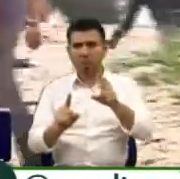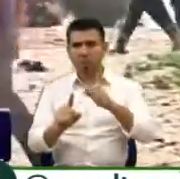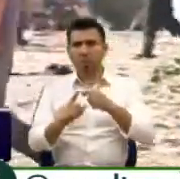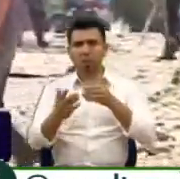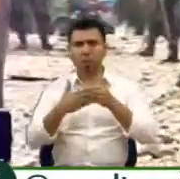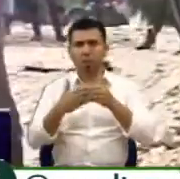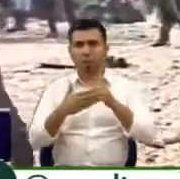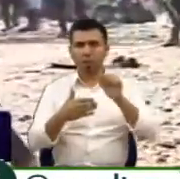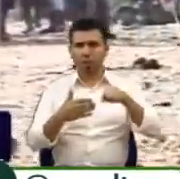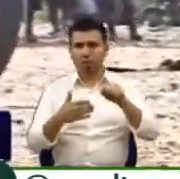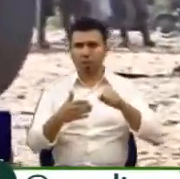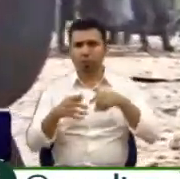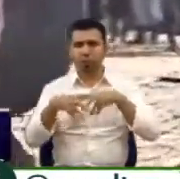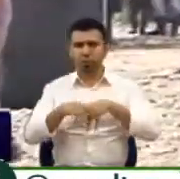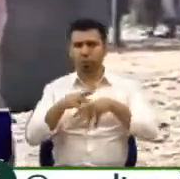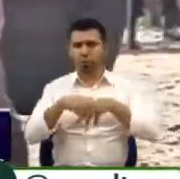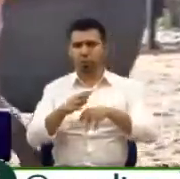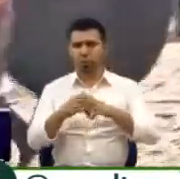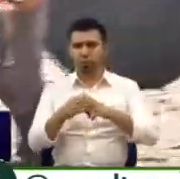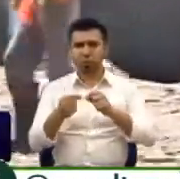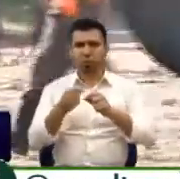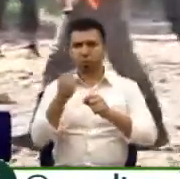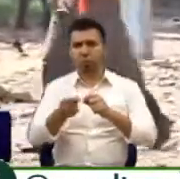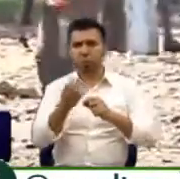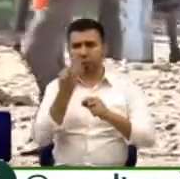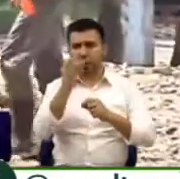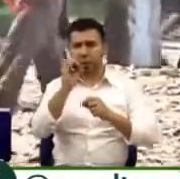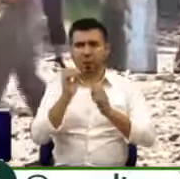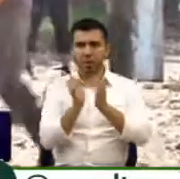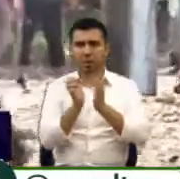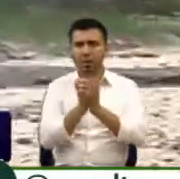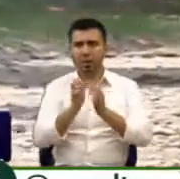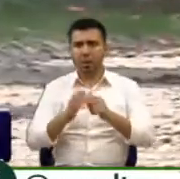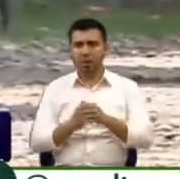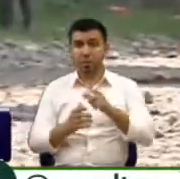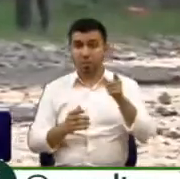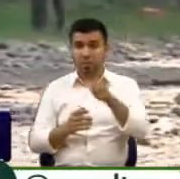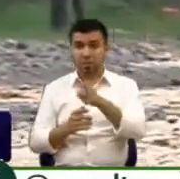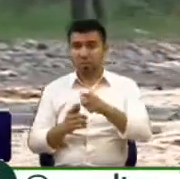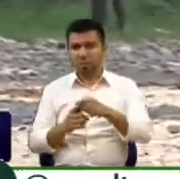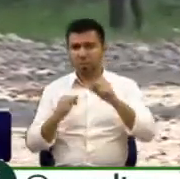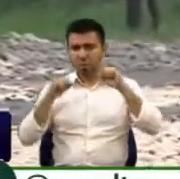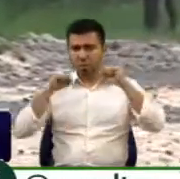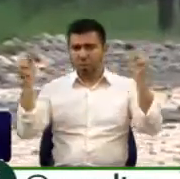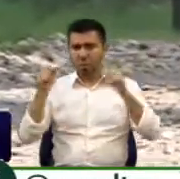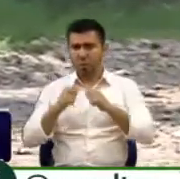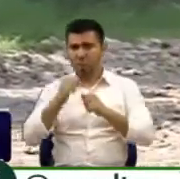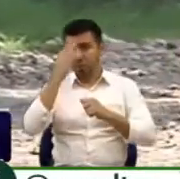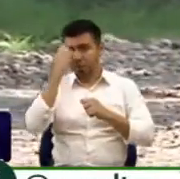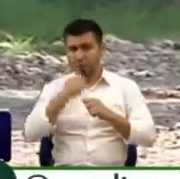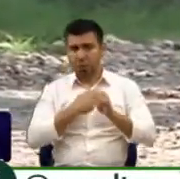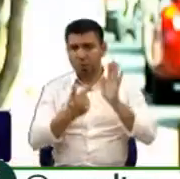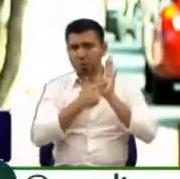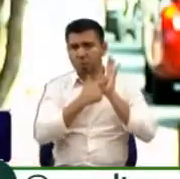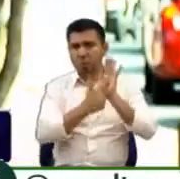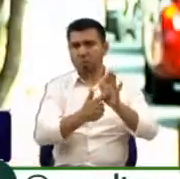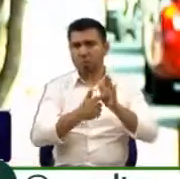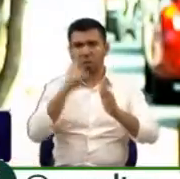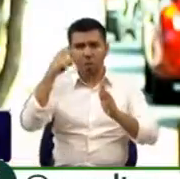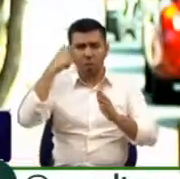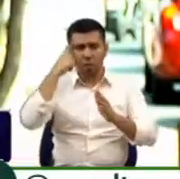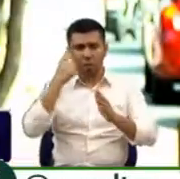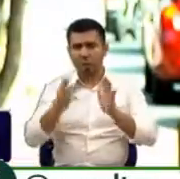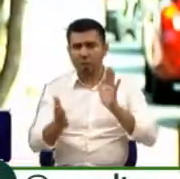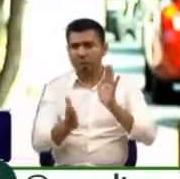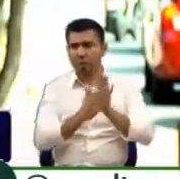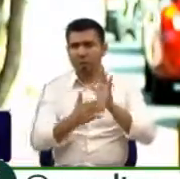a las movilizaciones que se darán el próximo 30 de mayo, según ellos, porque el gobierno nacional no les ha cumplido con lo prometido